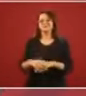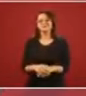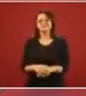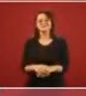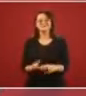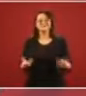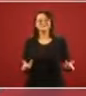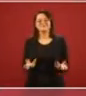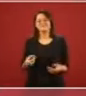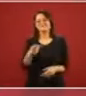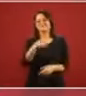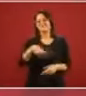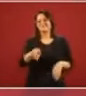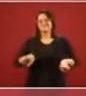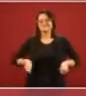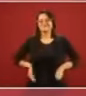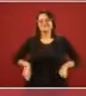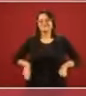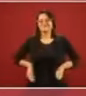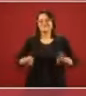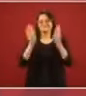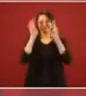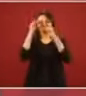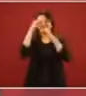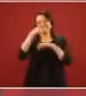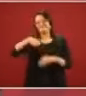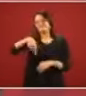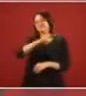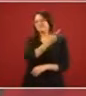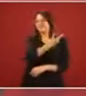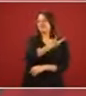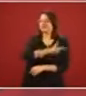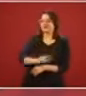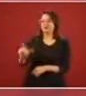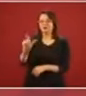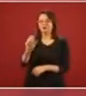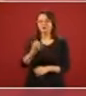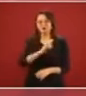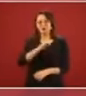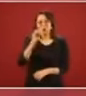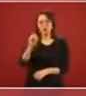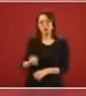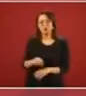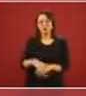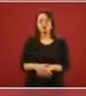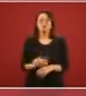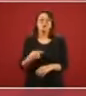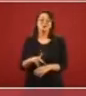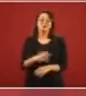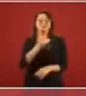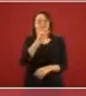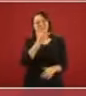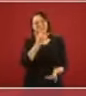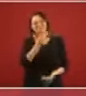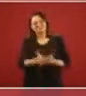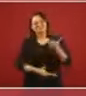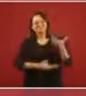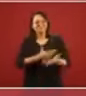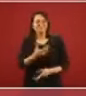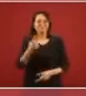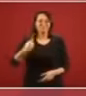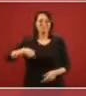conservadores, es más, no les gusta ni que yo lo diga, pero pues ofrezco disculpa, ¿no? Somos